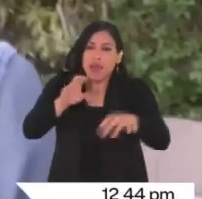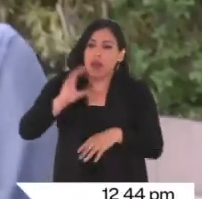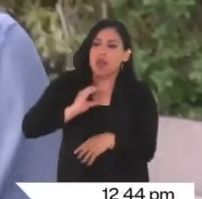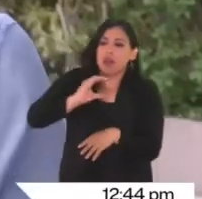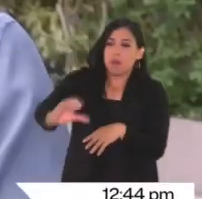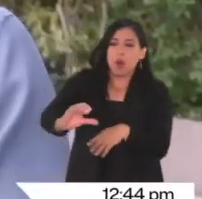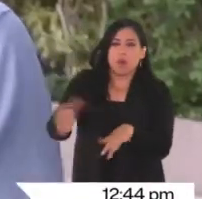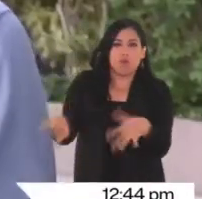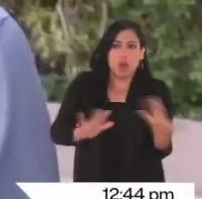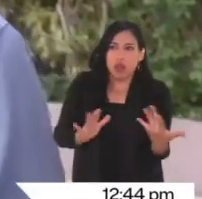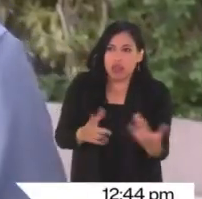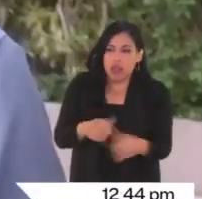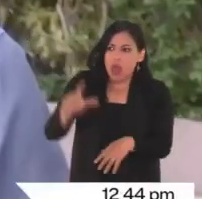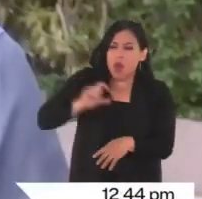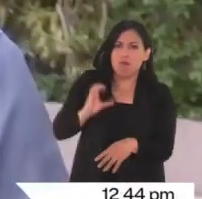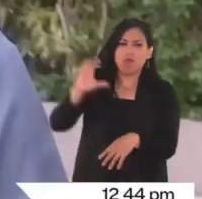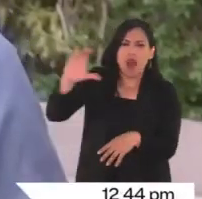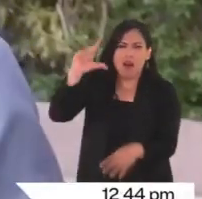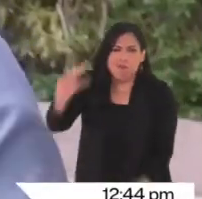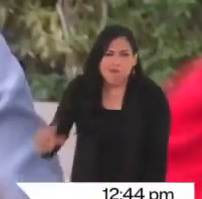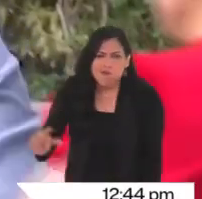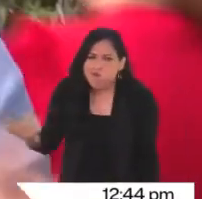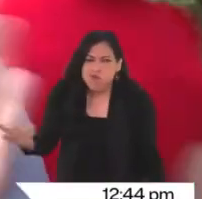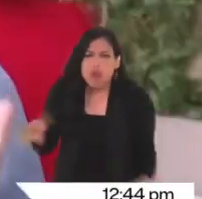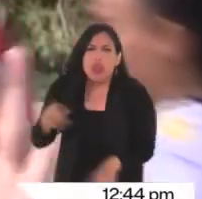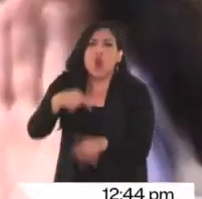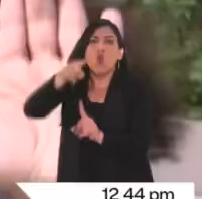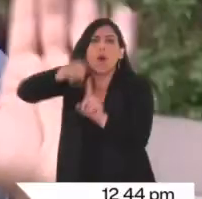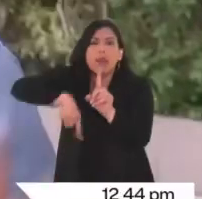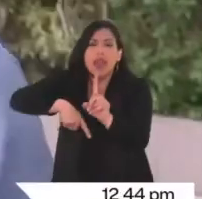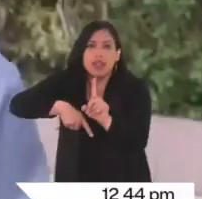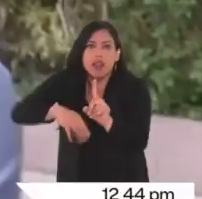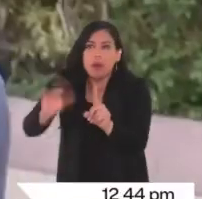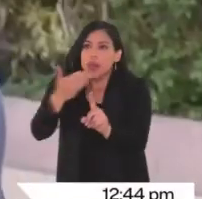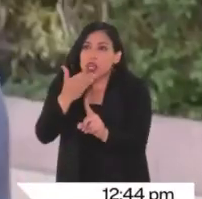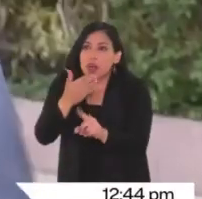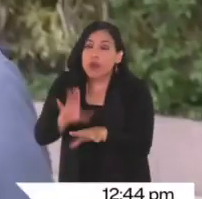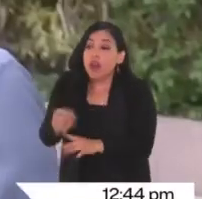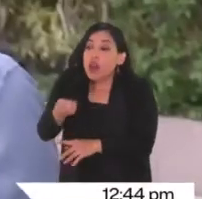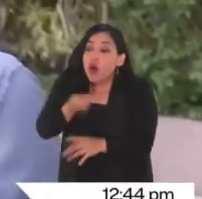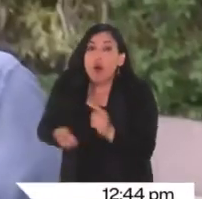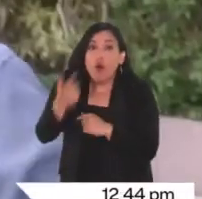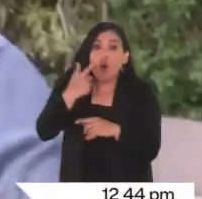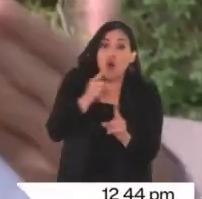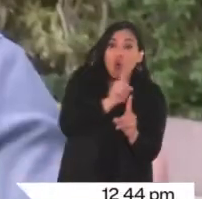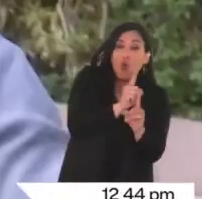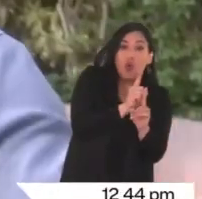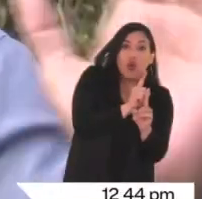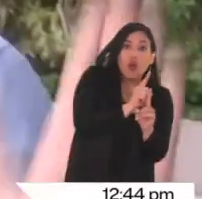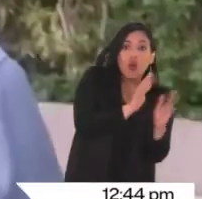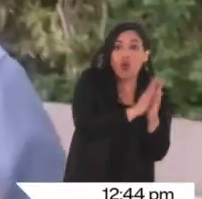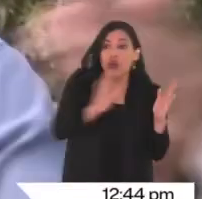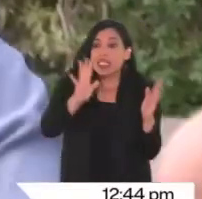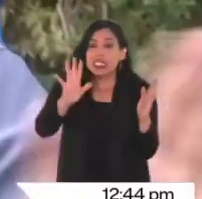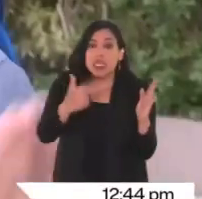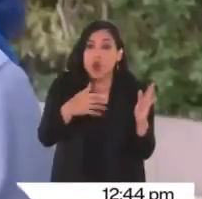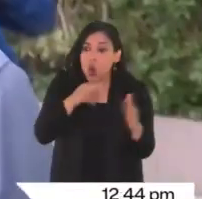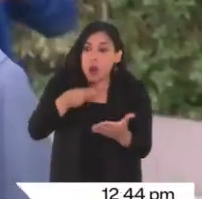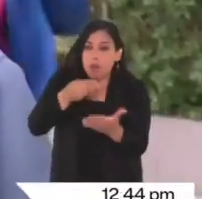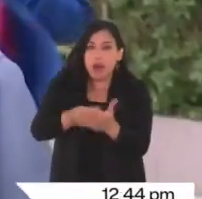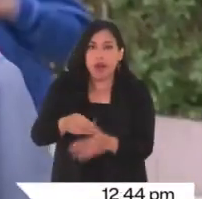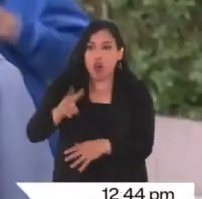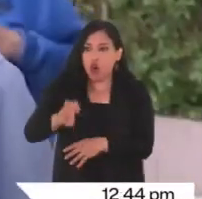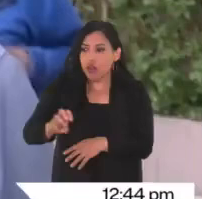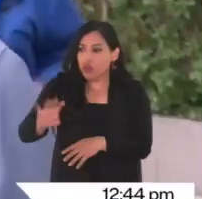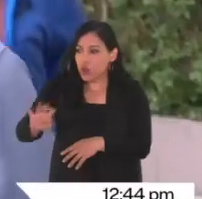salarial, pues no es que ganen mucho, se les debe 1 mes, pero si les dijeron que les van a pagar del 1 al 5 y se llega el 8 y el 10 y no